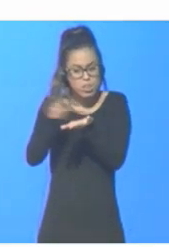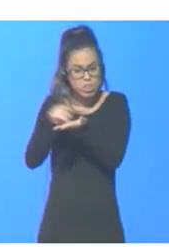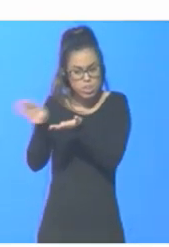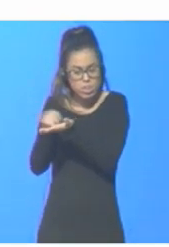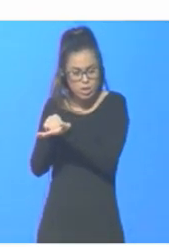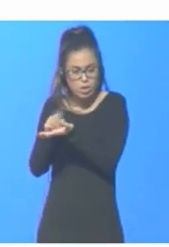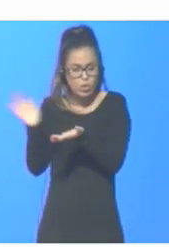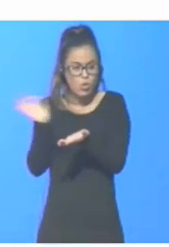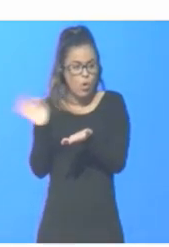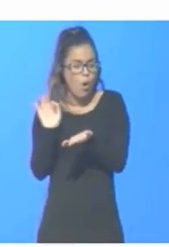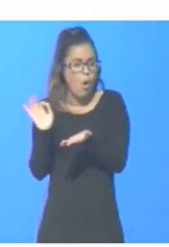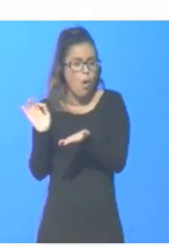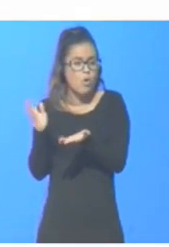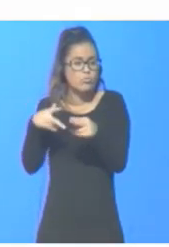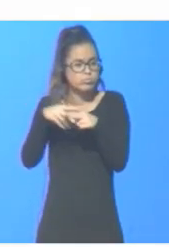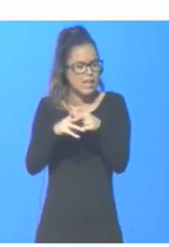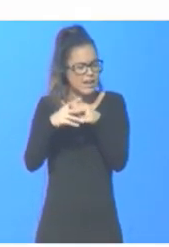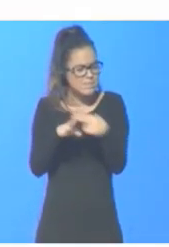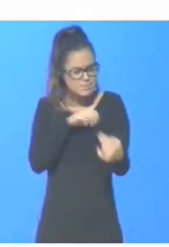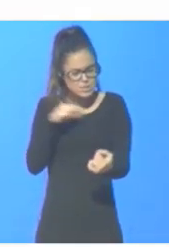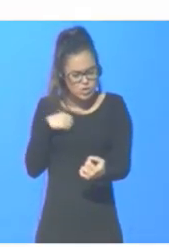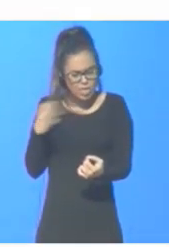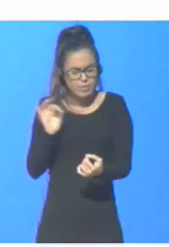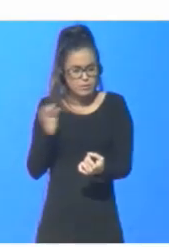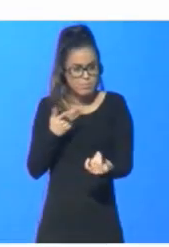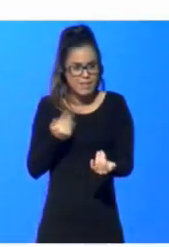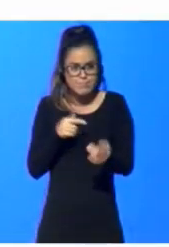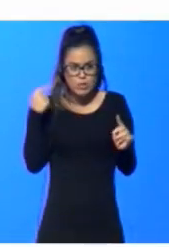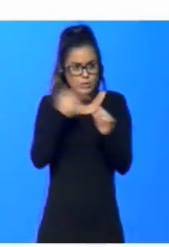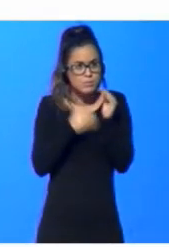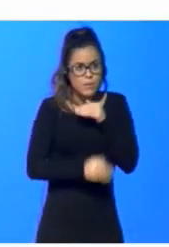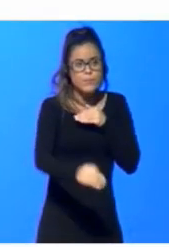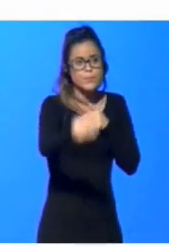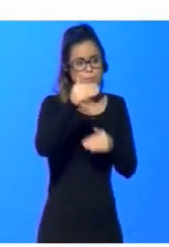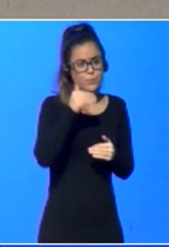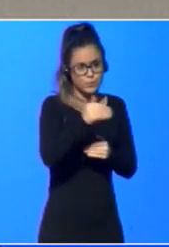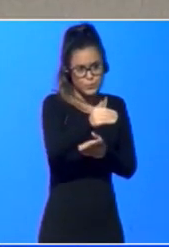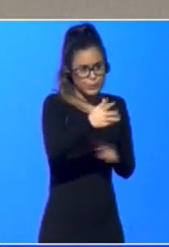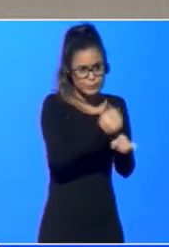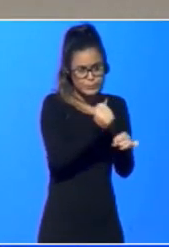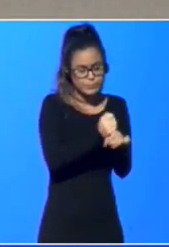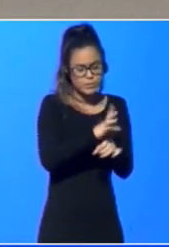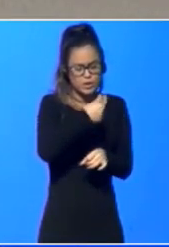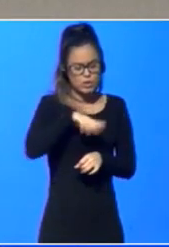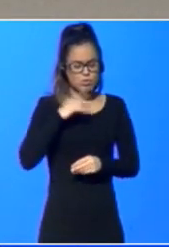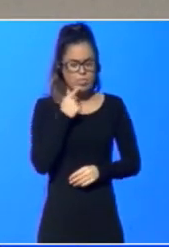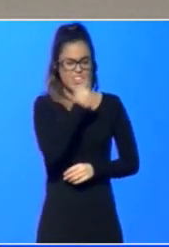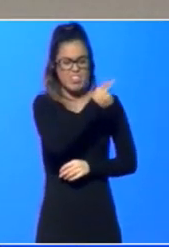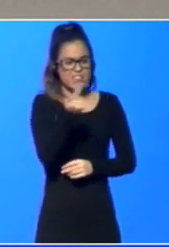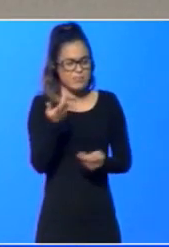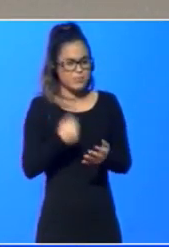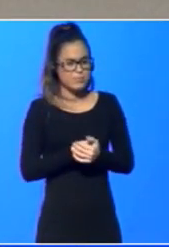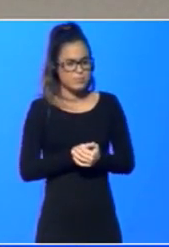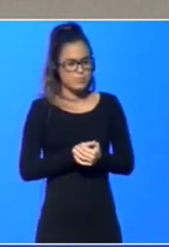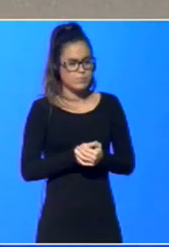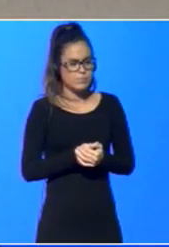partiendo de itinerarios personalizados hacia el mundo del trabajo. Y entonces decíamos, ¿qué podemos